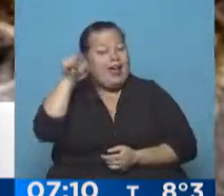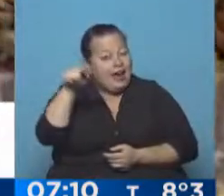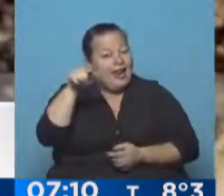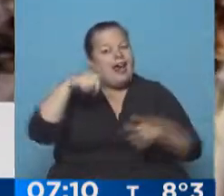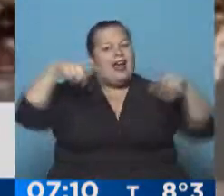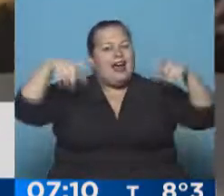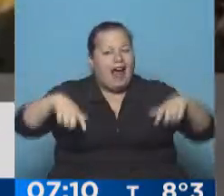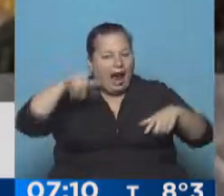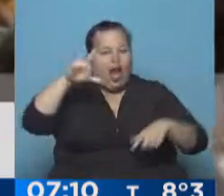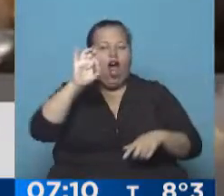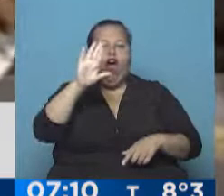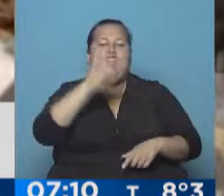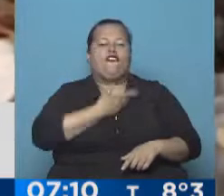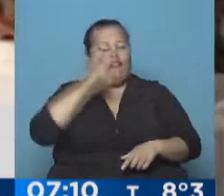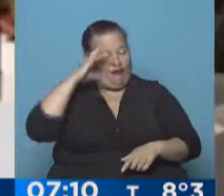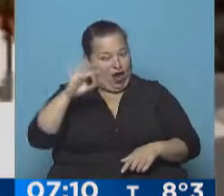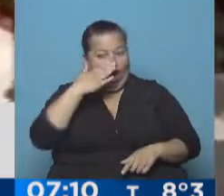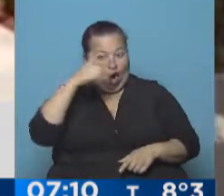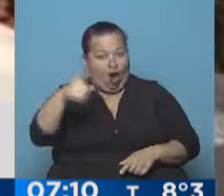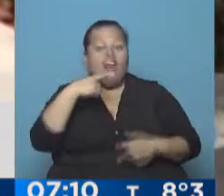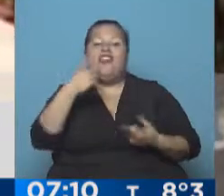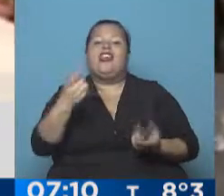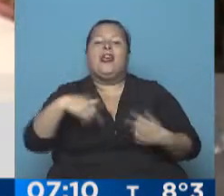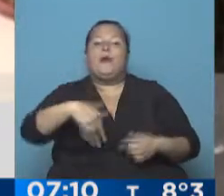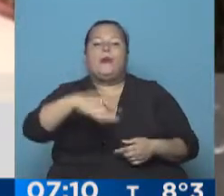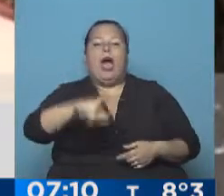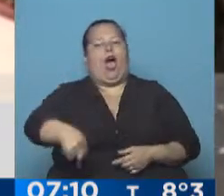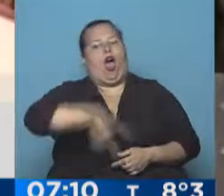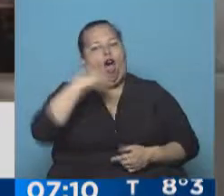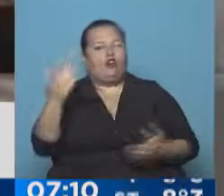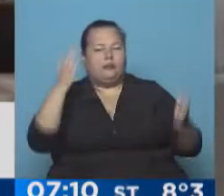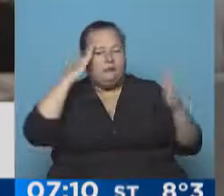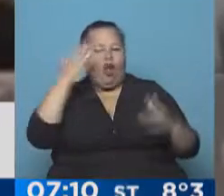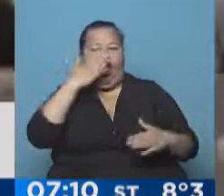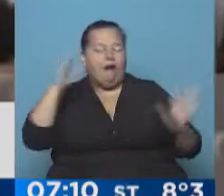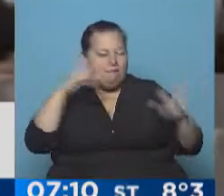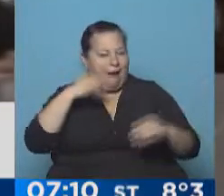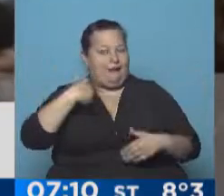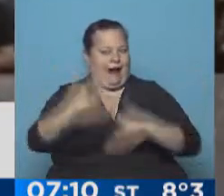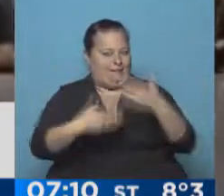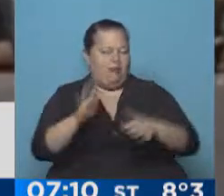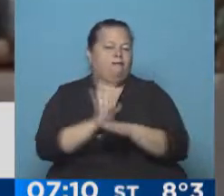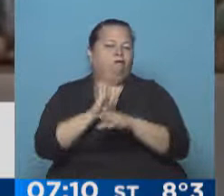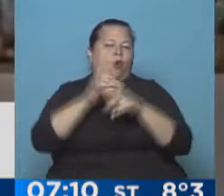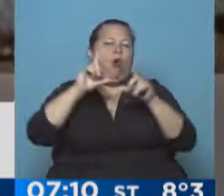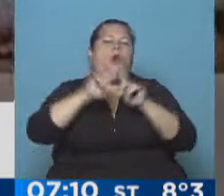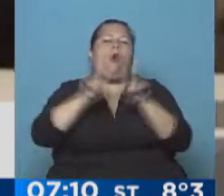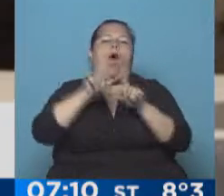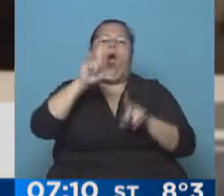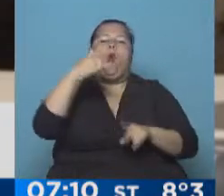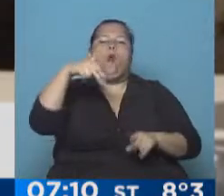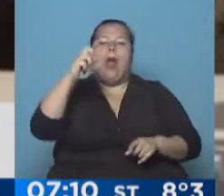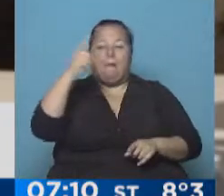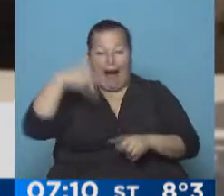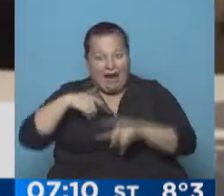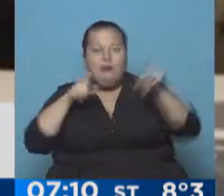en este estadio Orfeo de Córdoba dijo que lo que se debe venir es otro cordobazo para seguir creciendo. Claro que sí, vendría a ser el Luna Park de los cordobeses, ¿eh? Un